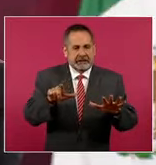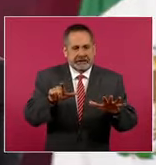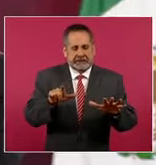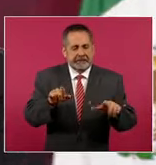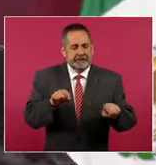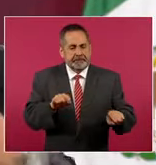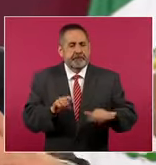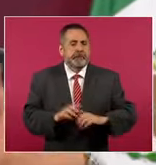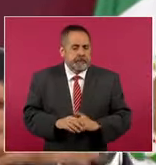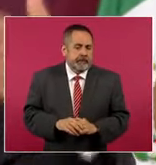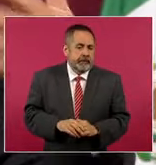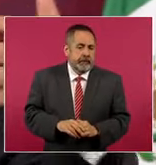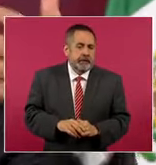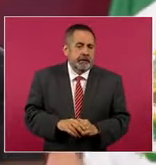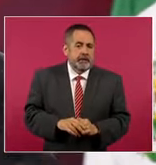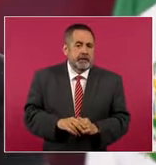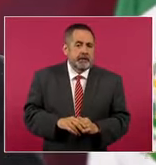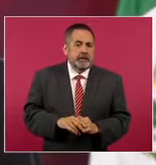1917. Si nosotros